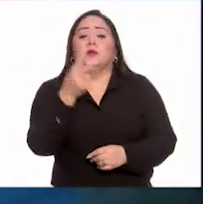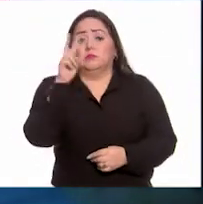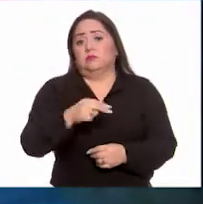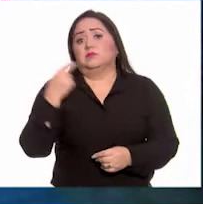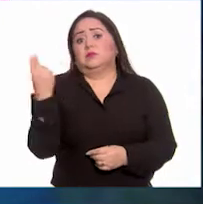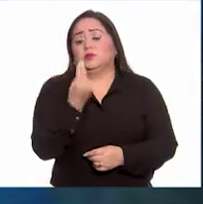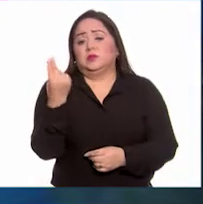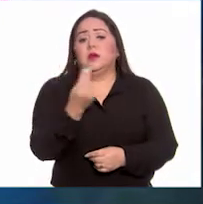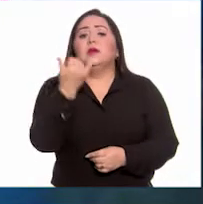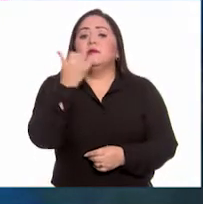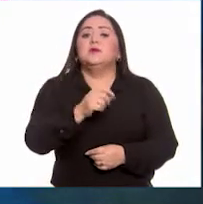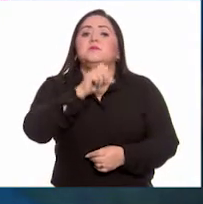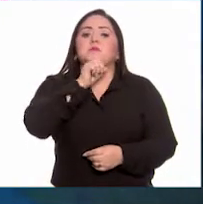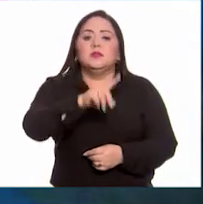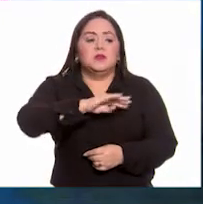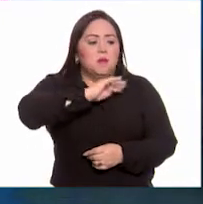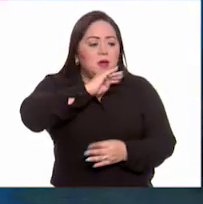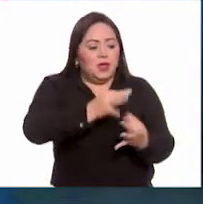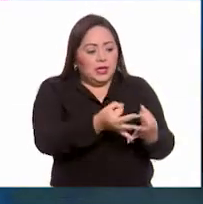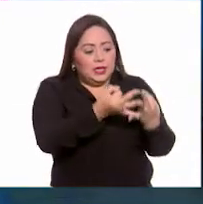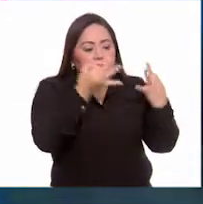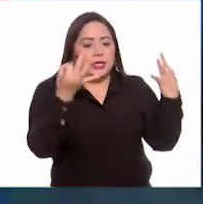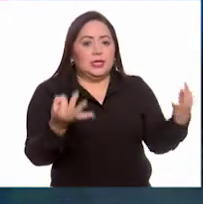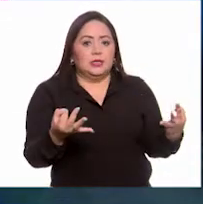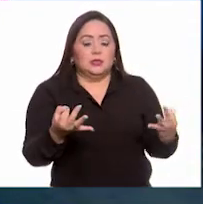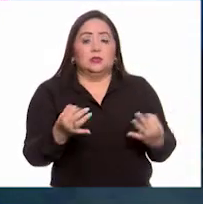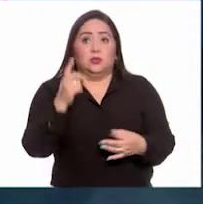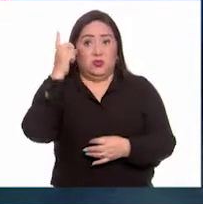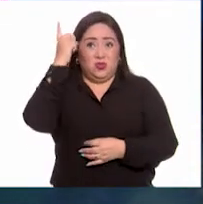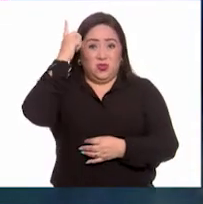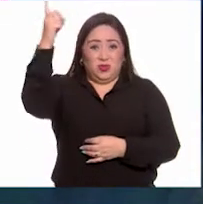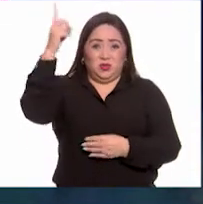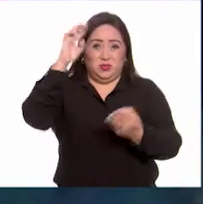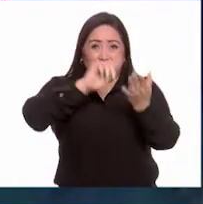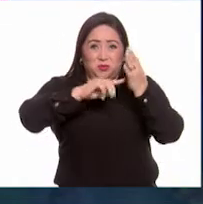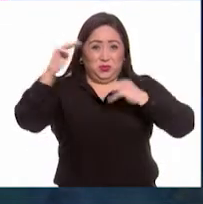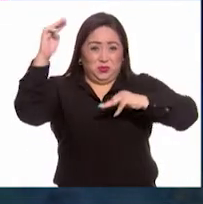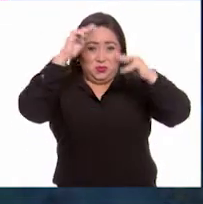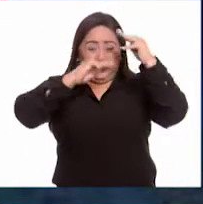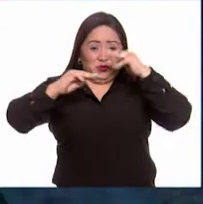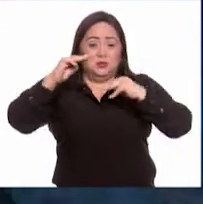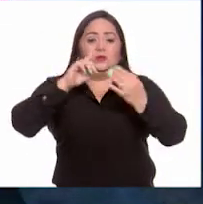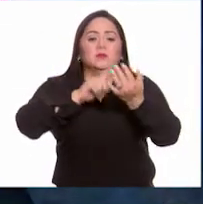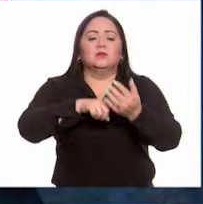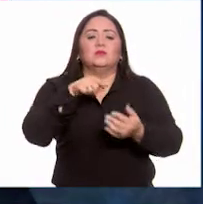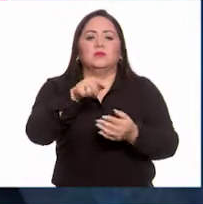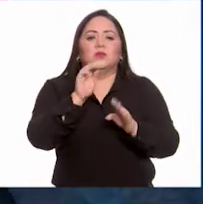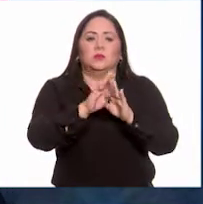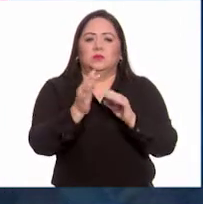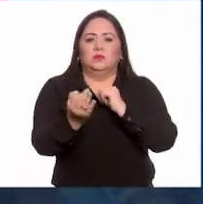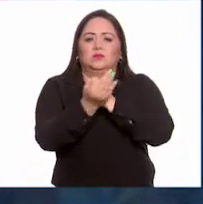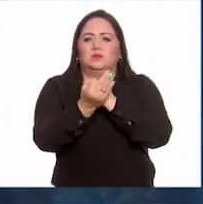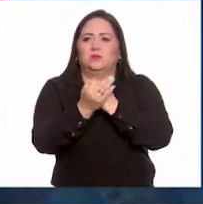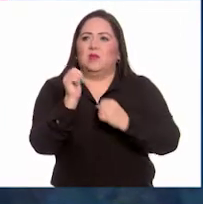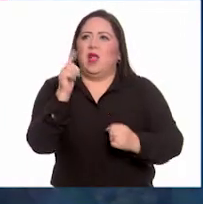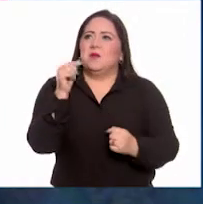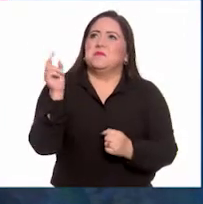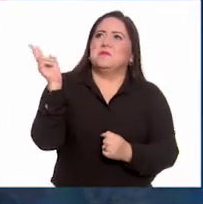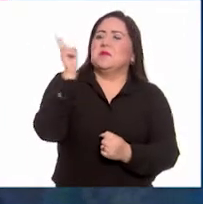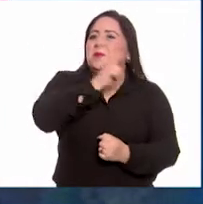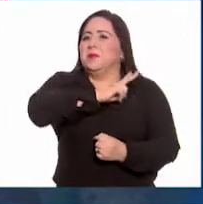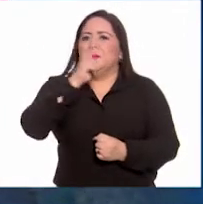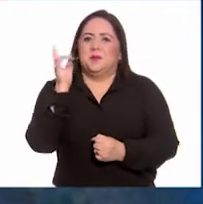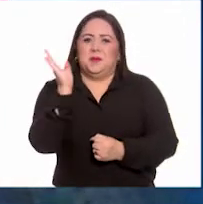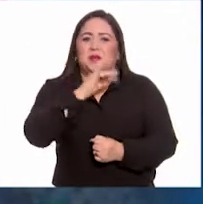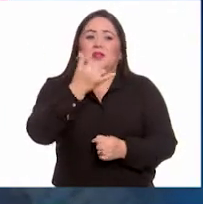ellos y también de nuestra madre tierra. Los dioses del monte nos han de salvaguardar de los malos vientos y